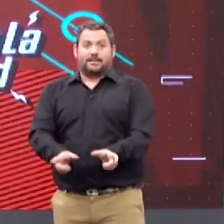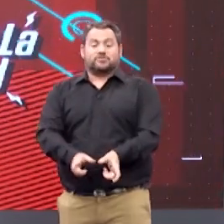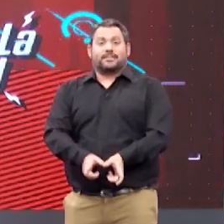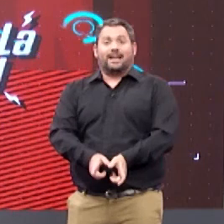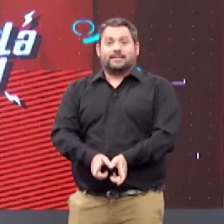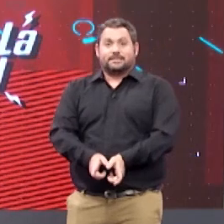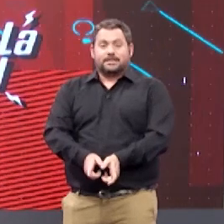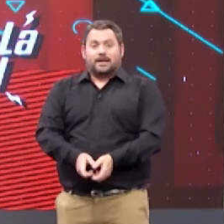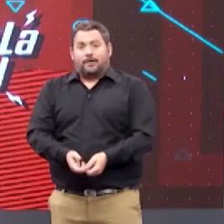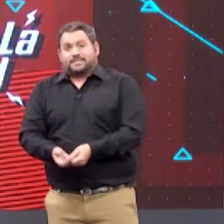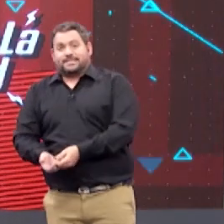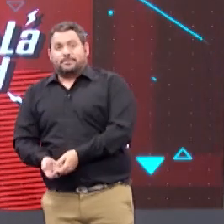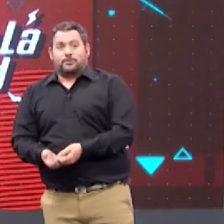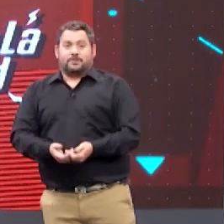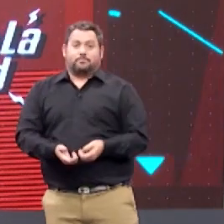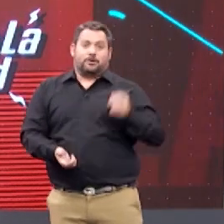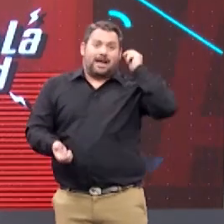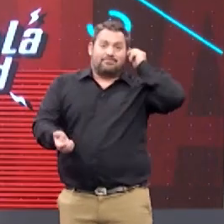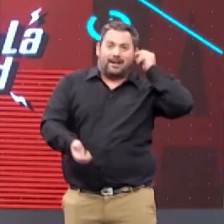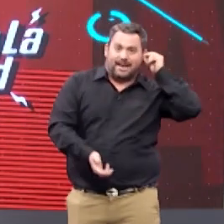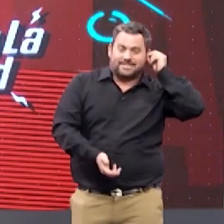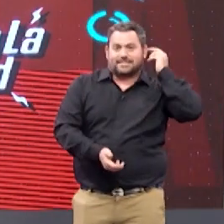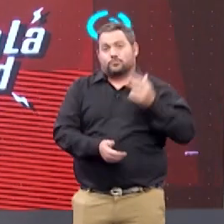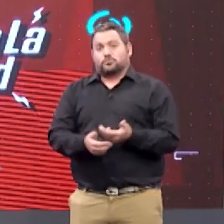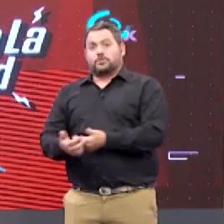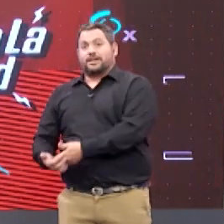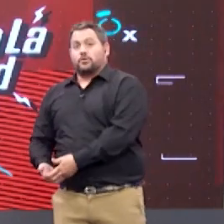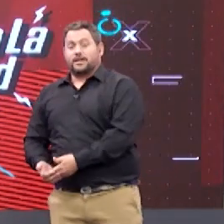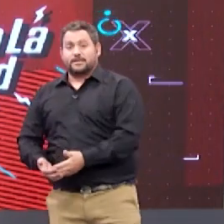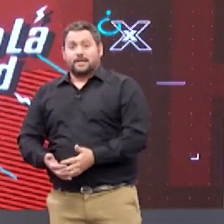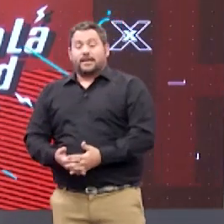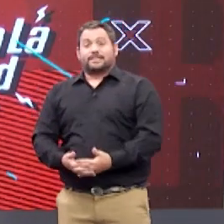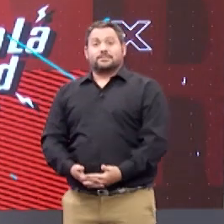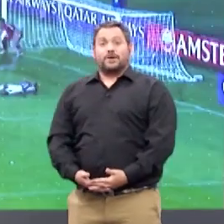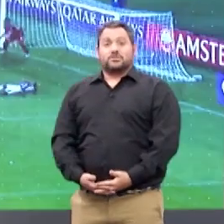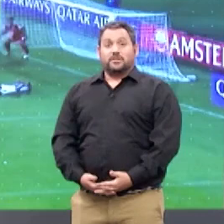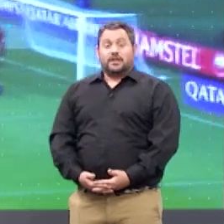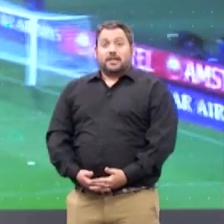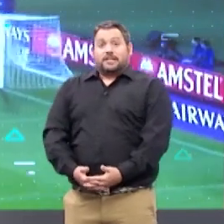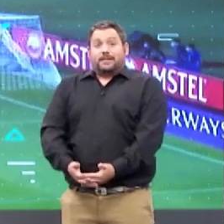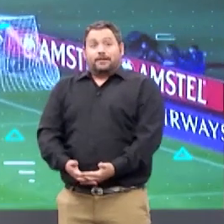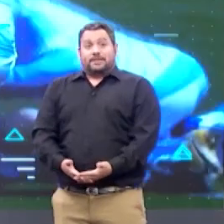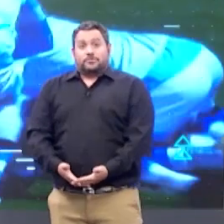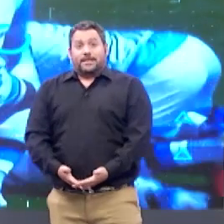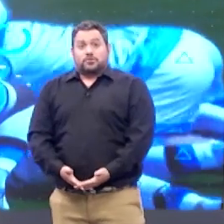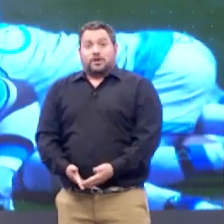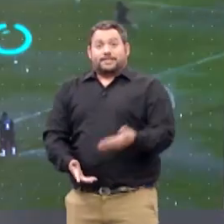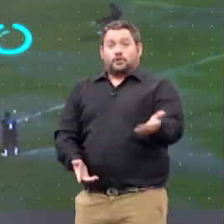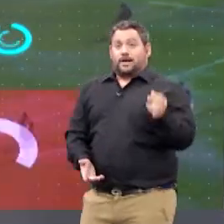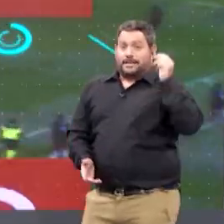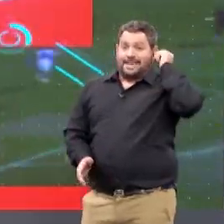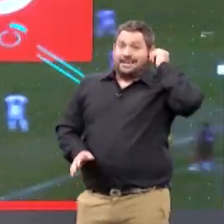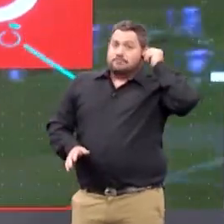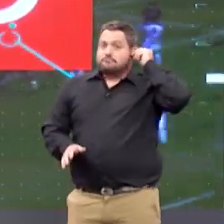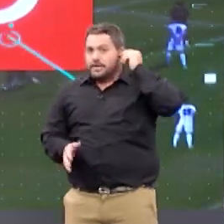después de que sale de los centrales. A veces le sale mejor, a veces peor. A García le sale mucho mejor que a Rojas esta situación. Claro. Y me quedé pensando en eso.